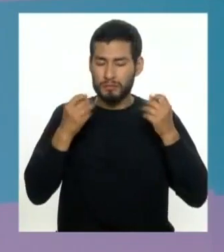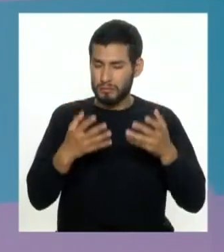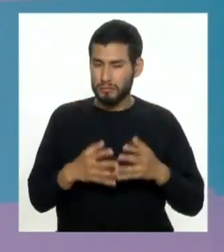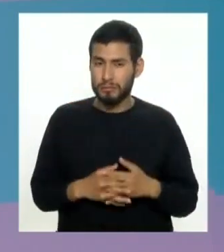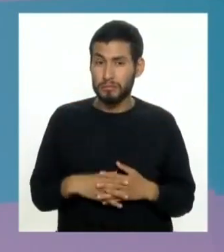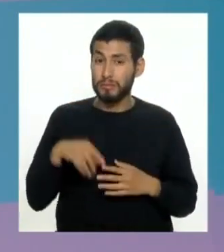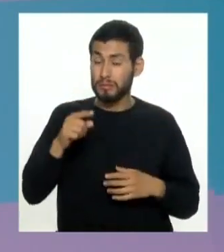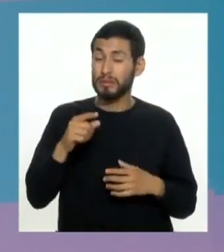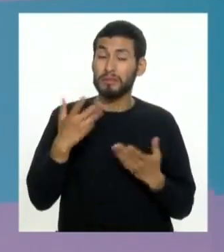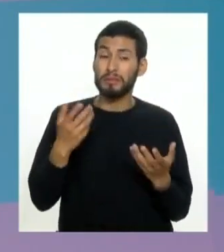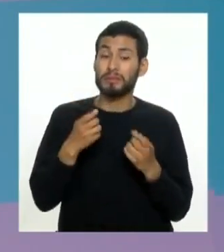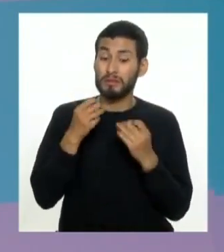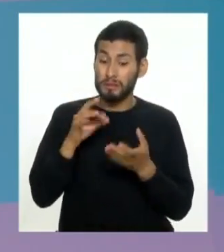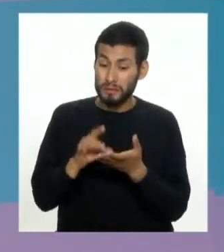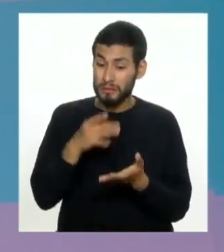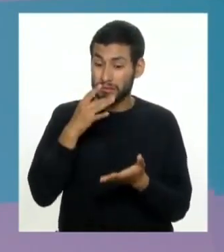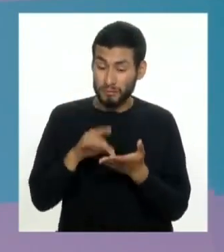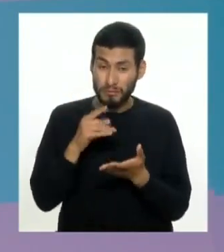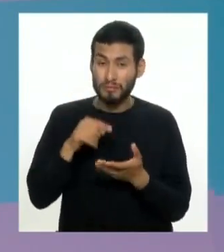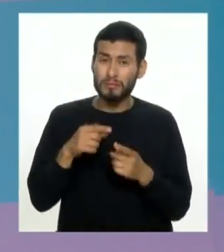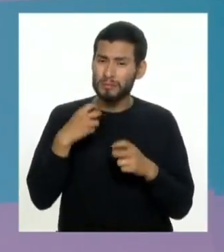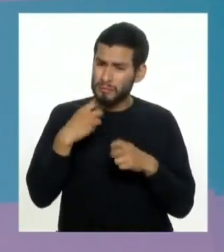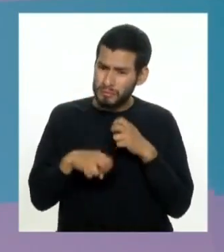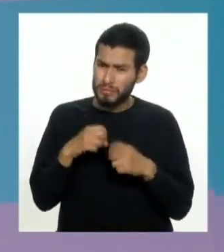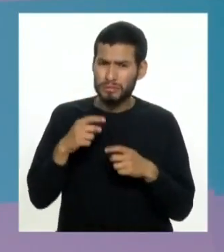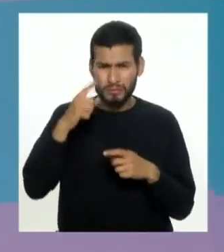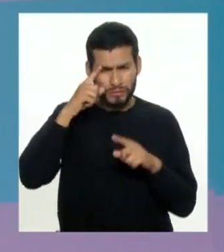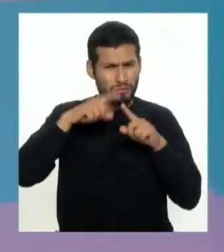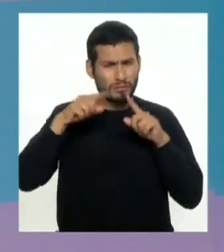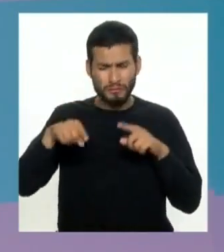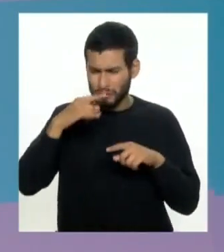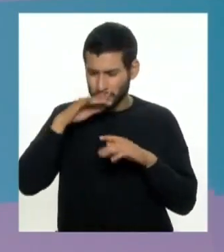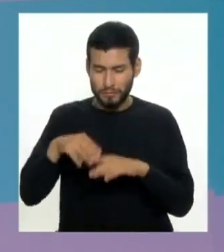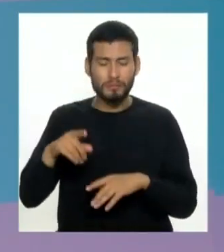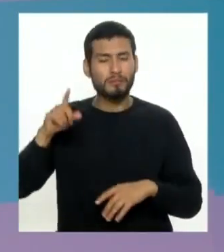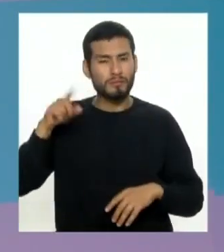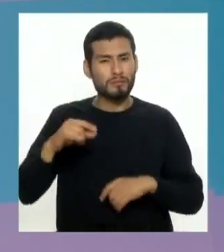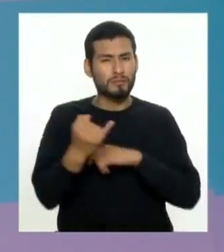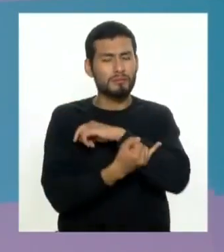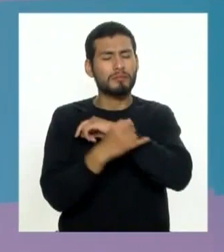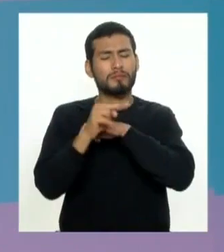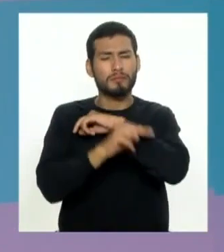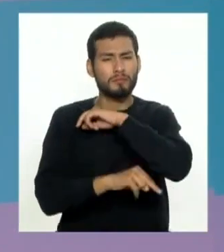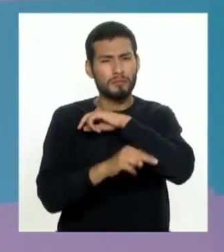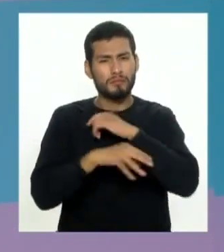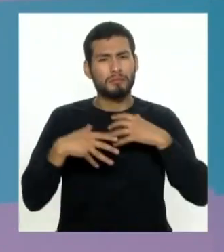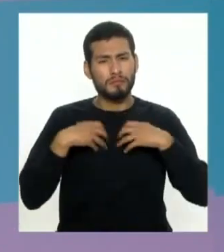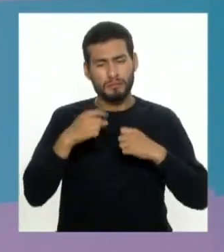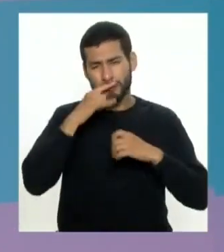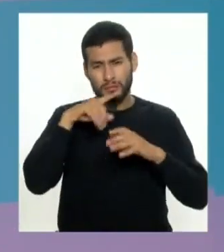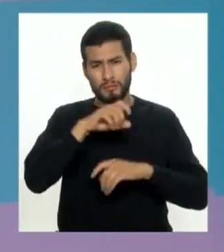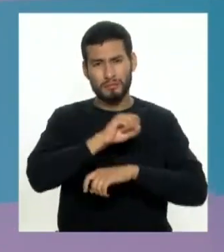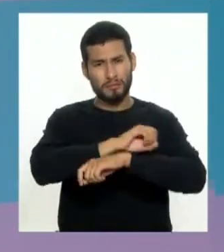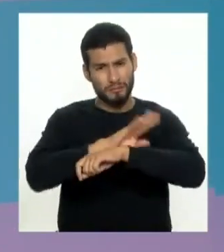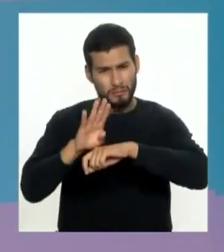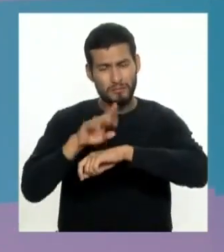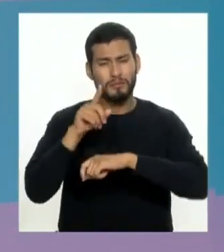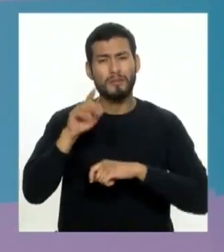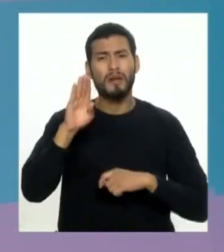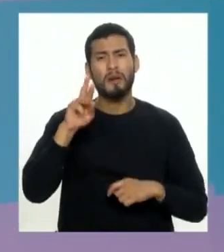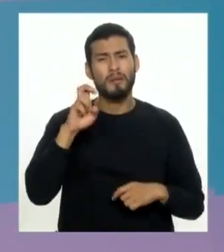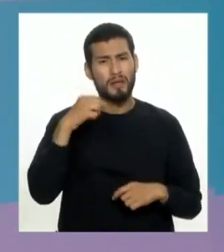ya está tomando un medicamento y aún así sigue presentando crisis, y es niño, yo creo que el Instituto Nacional de Salud del Niño de San Borja, de Breña,